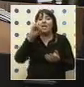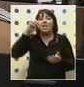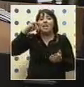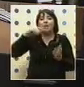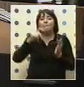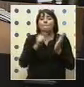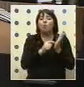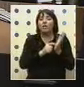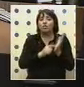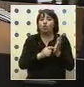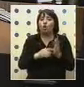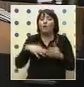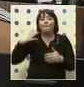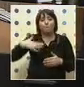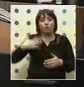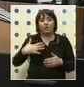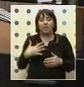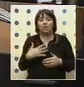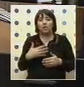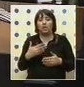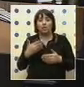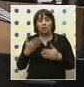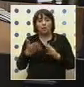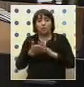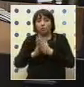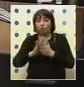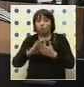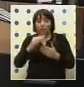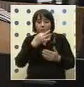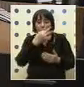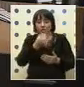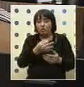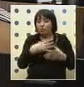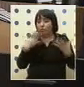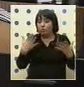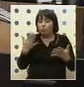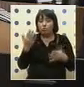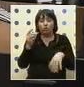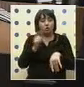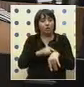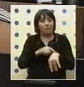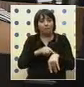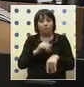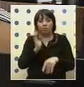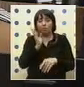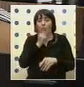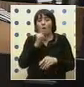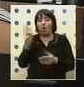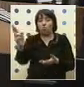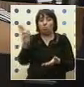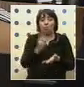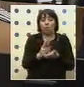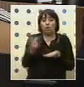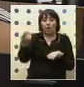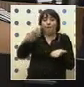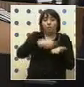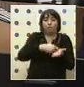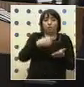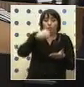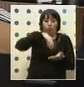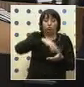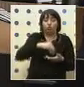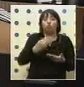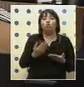racional importante a propósito todo lo que hemos aportado durante mucho tiempo y que no hemos tenido una retribución acorde a lo que nosotros